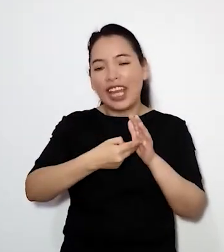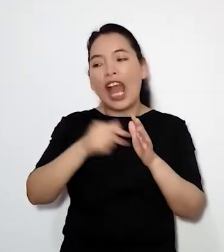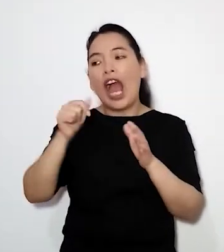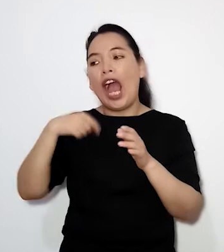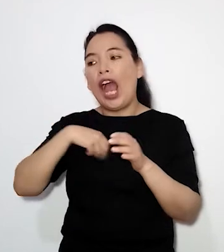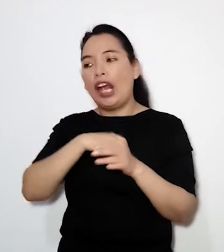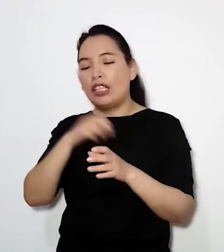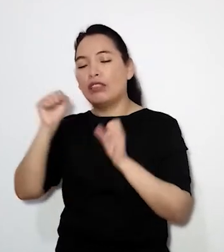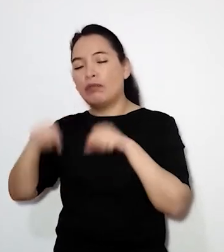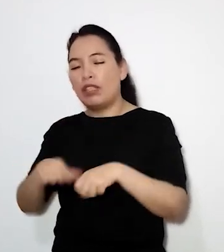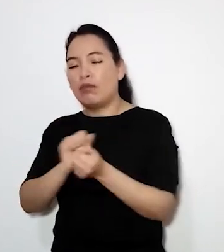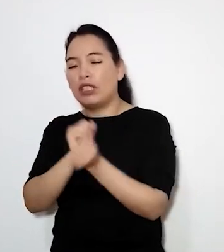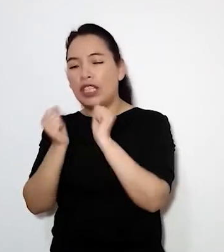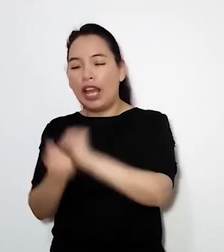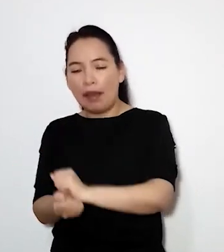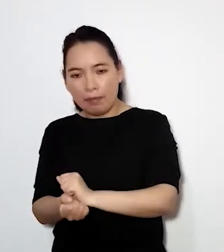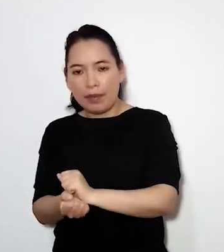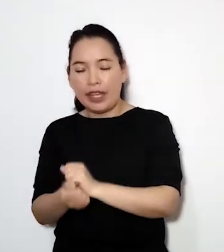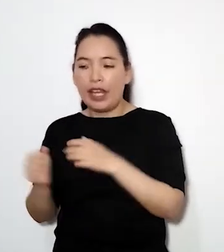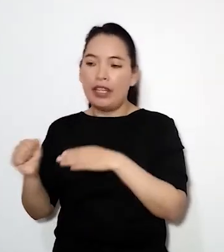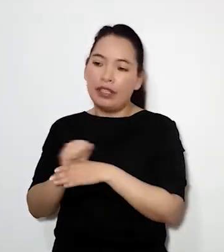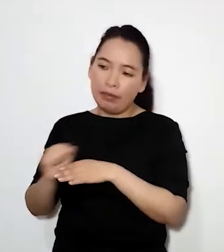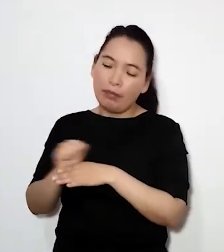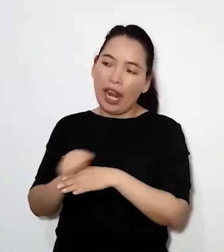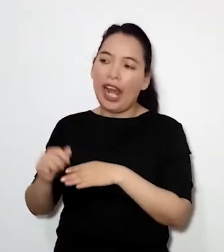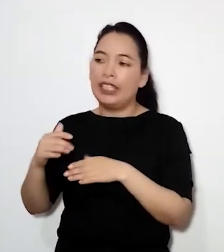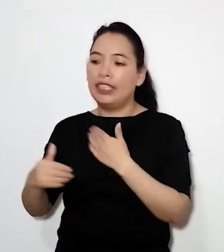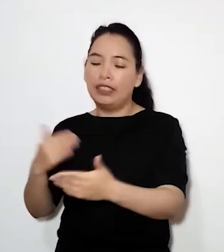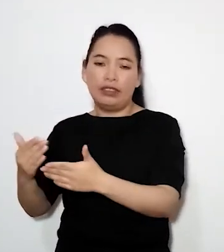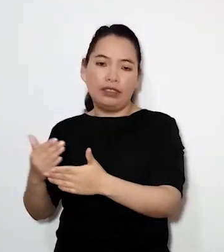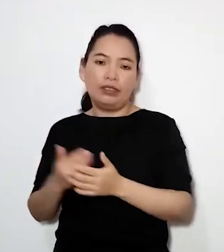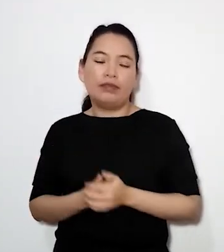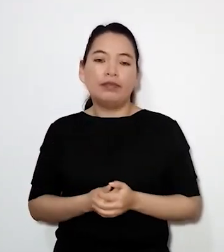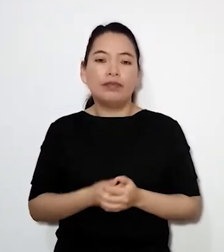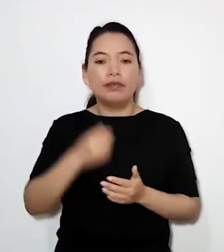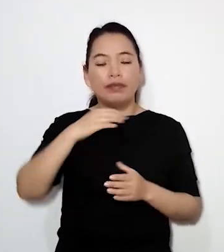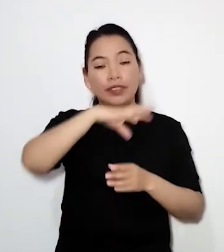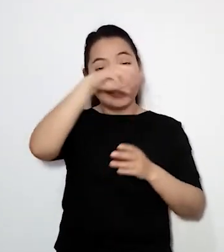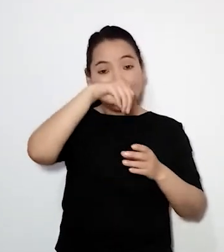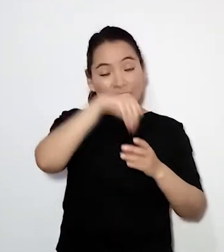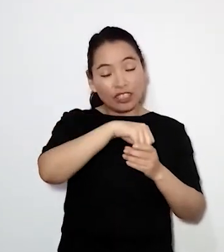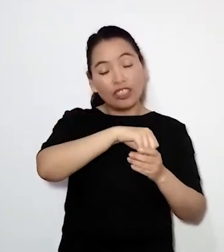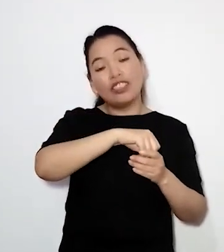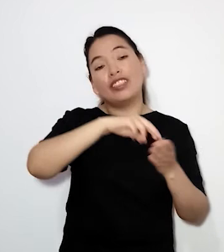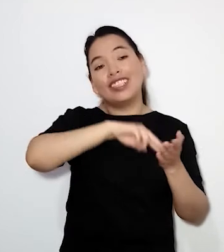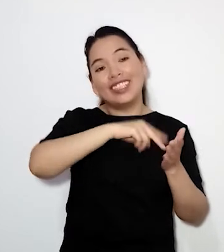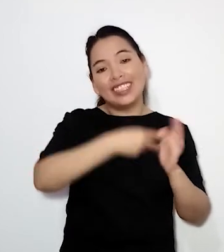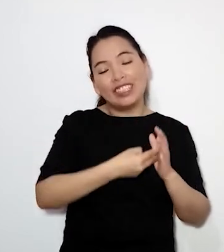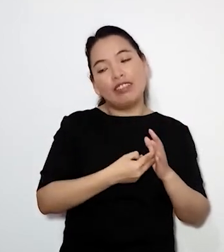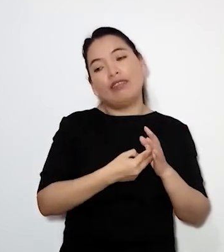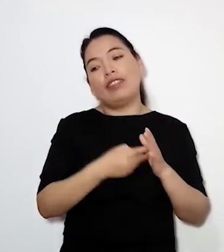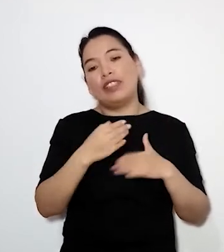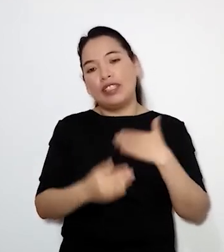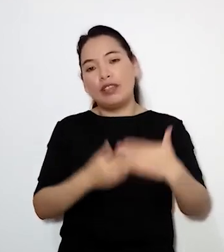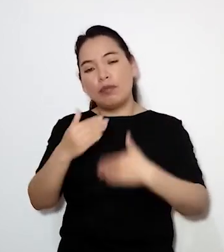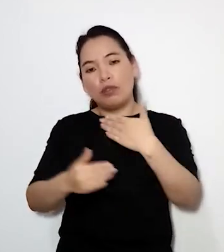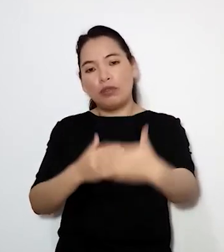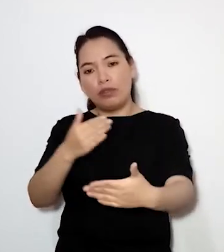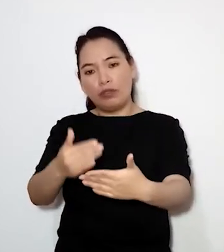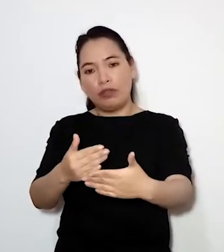de prácticas también. La inclusión es entendida como el proceso de desmontar,